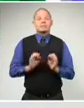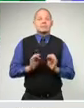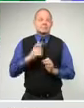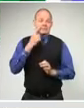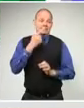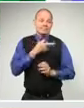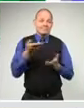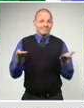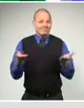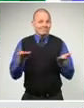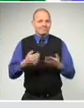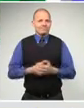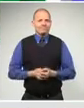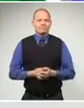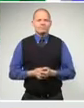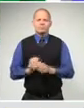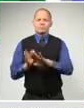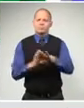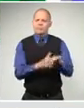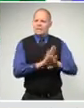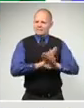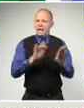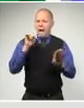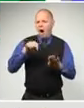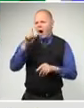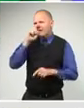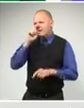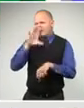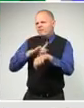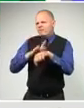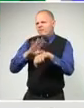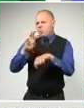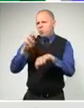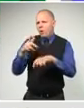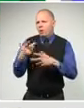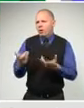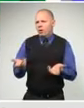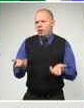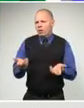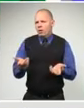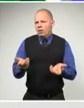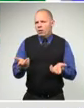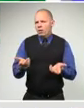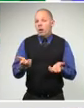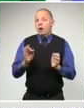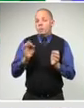12%. Activos en estos momentos, la cifra más elevada que hemos tenido,